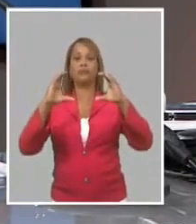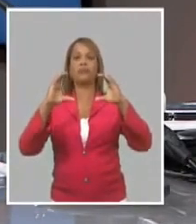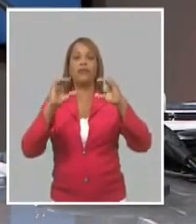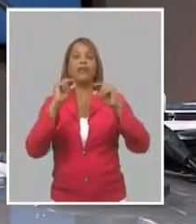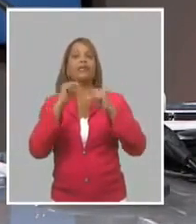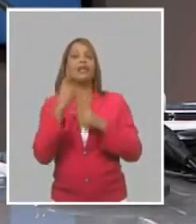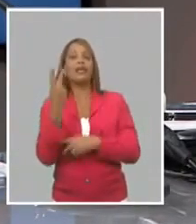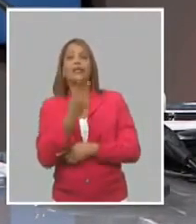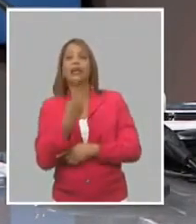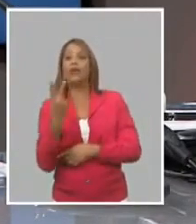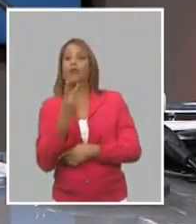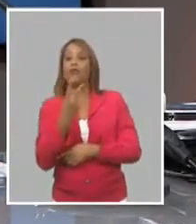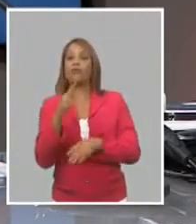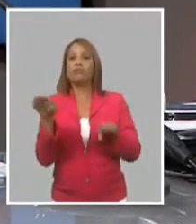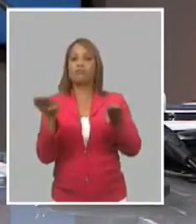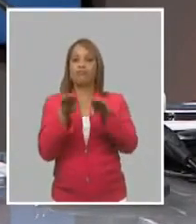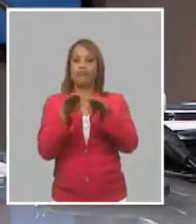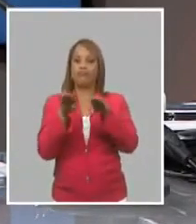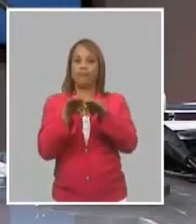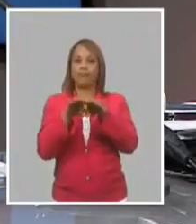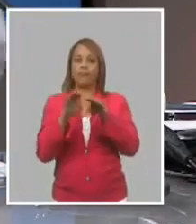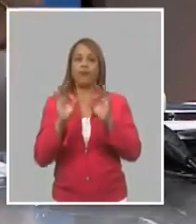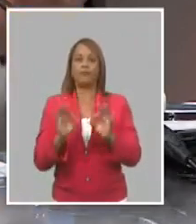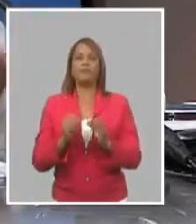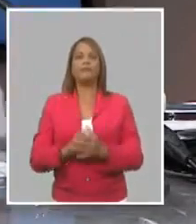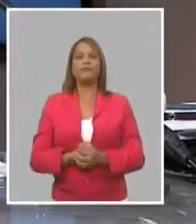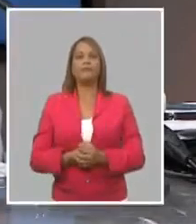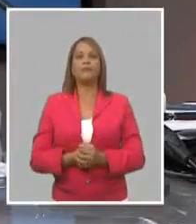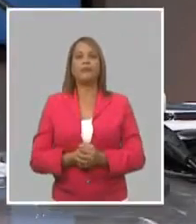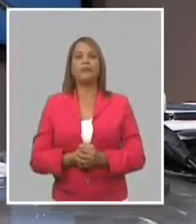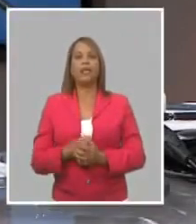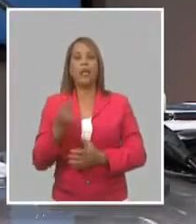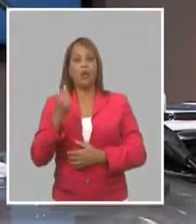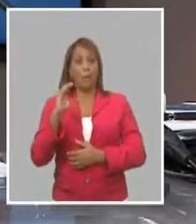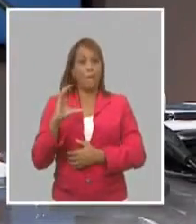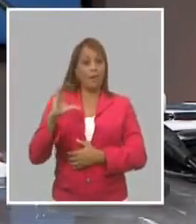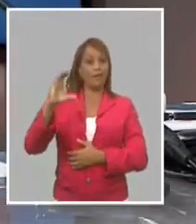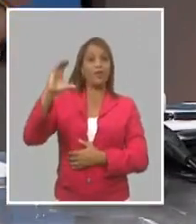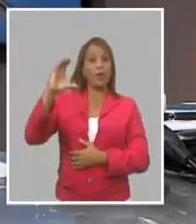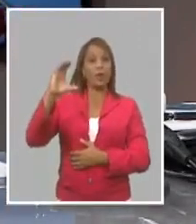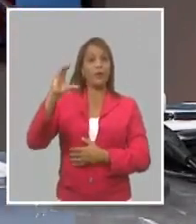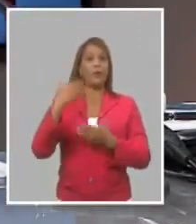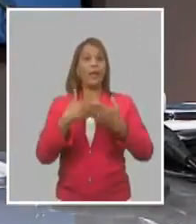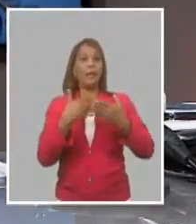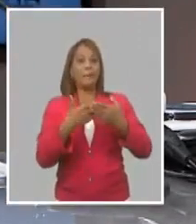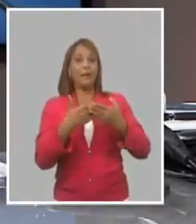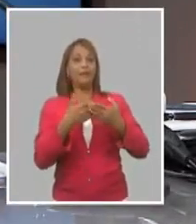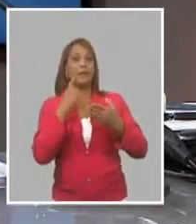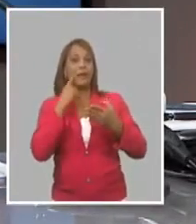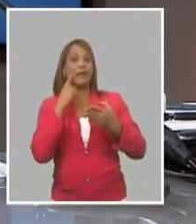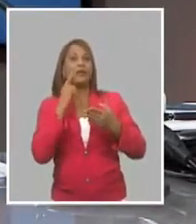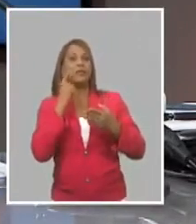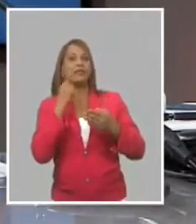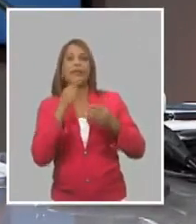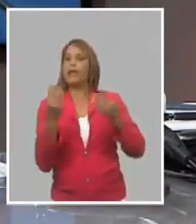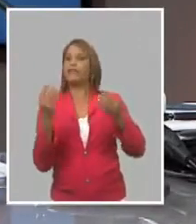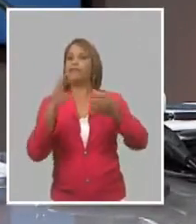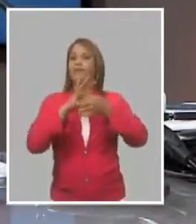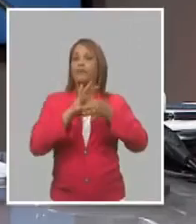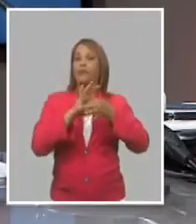un incremento de los precios mayoristas. Y esos precios mayoristas en algún momento tienen reflejo en los precios